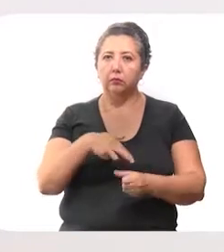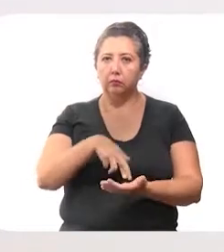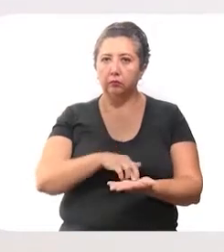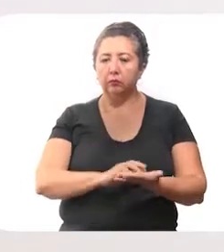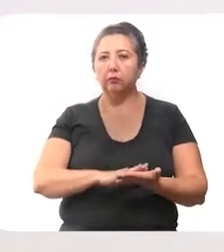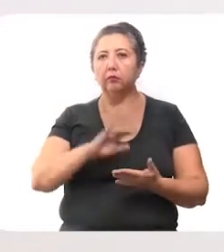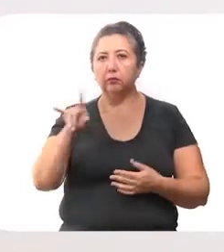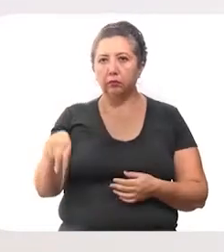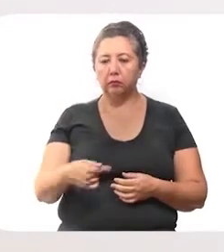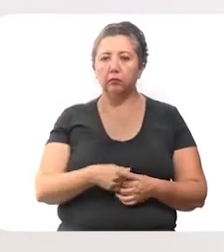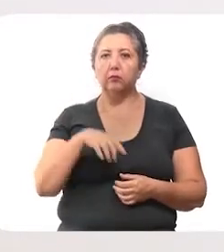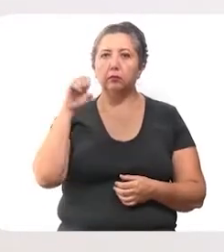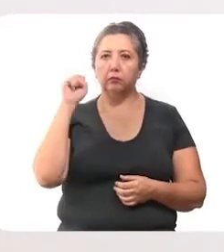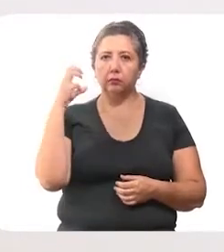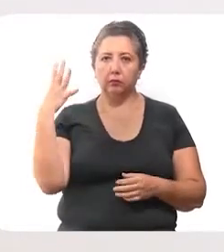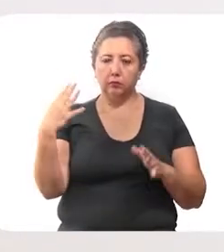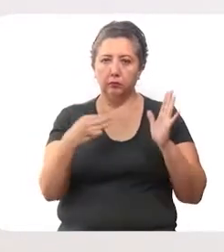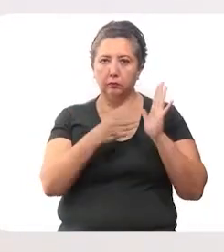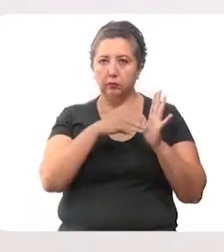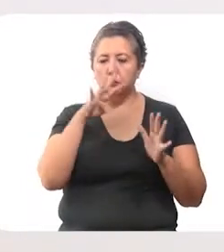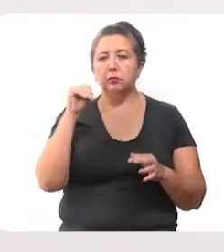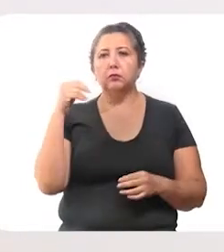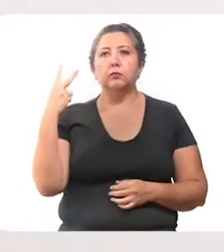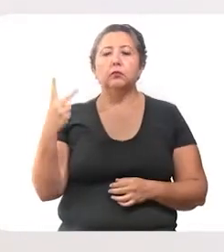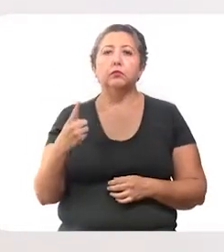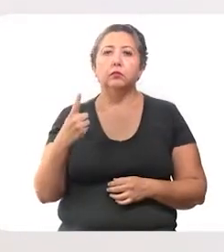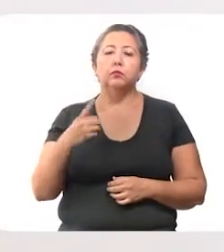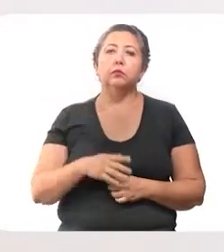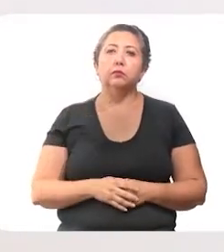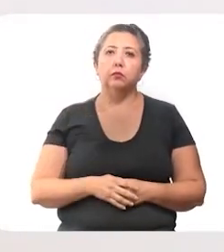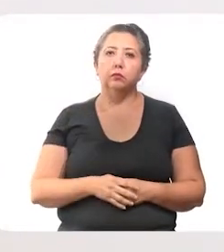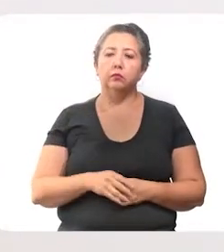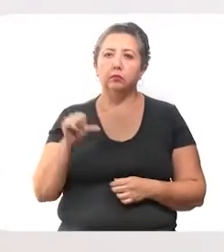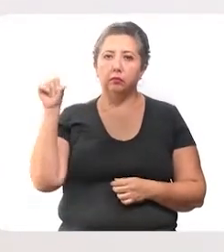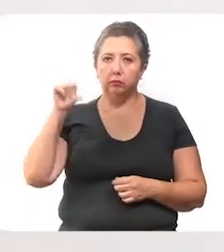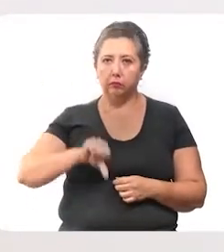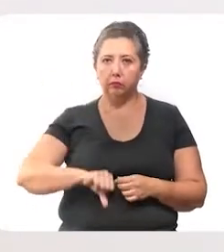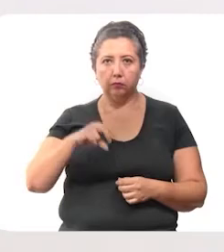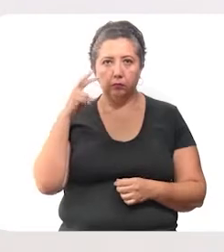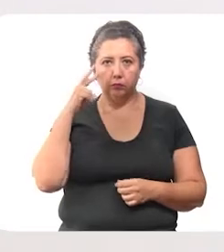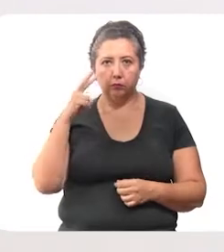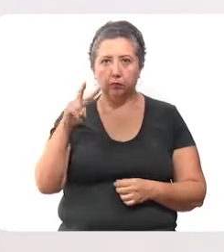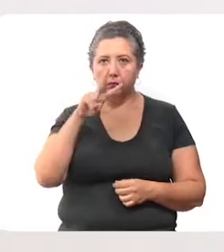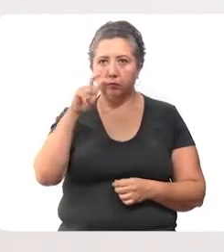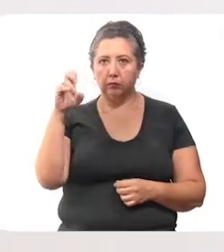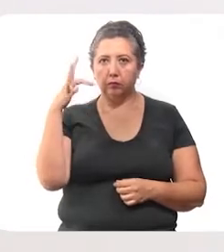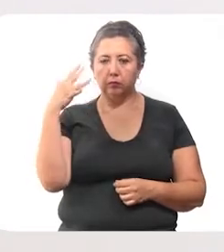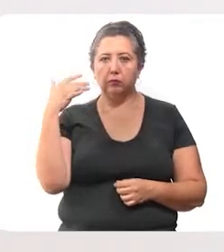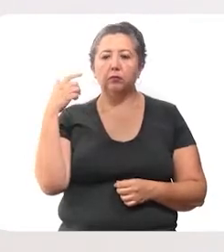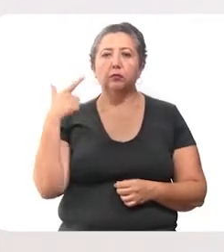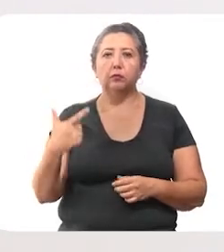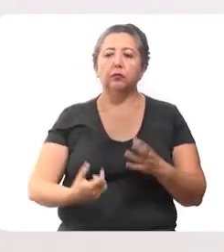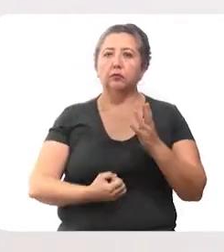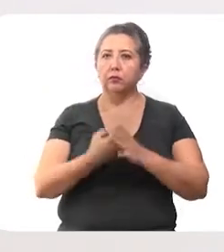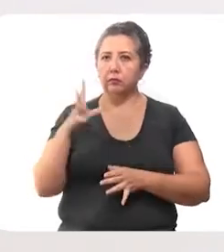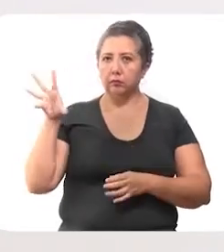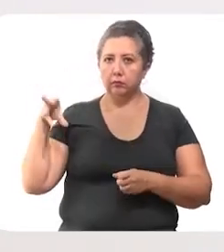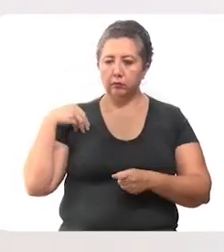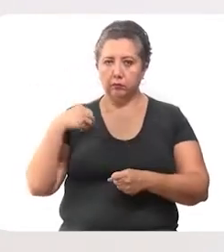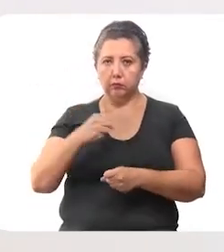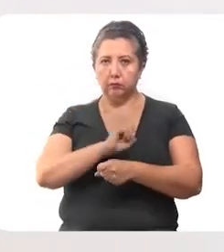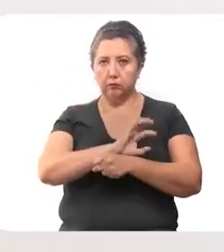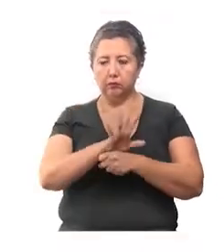de contagios registrados, que son 64.091. Hoy se detectaron 257 nuevos